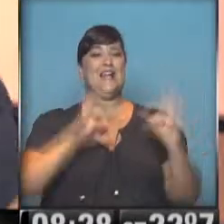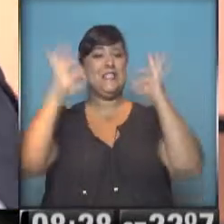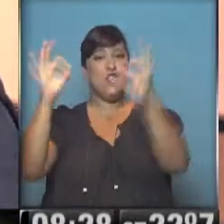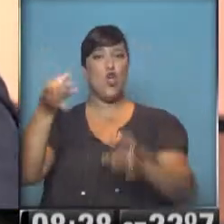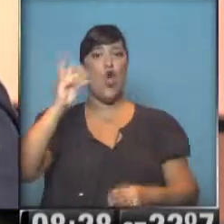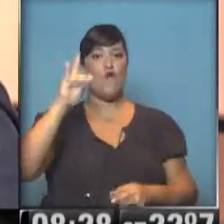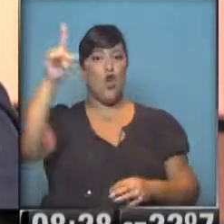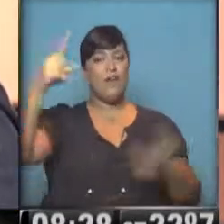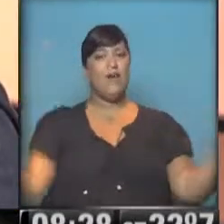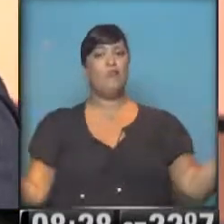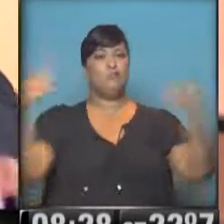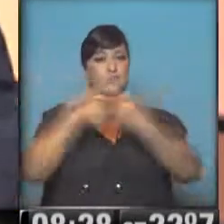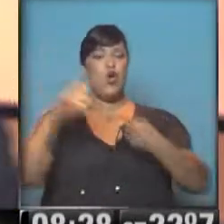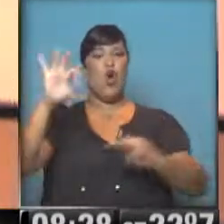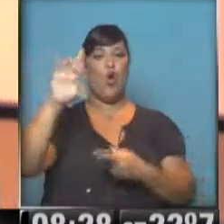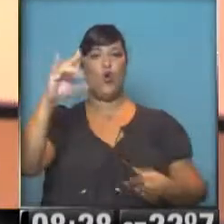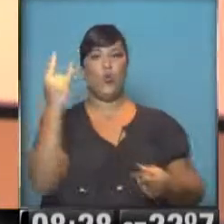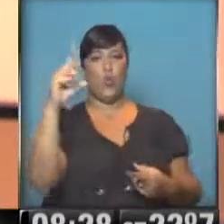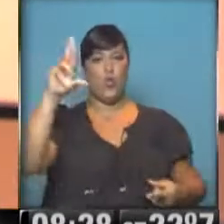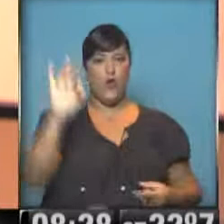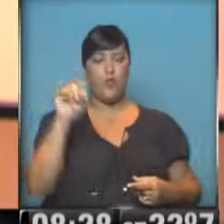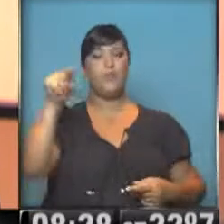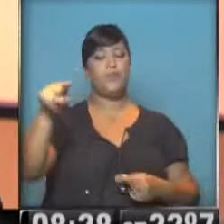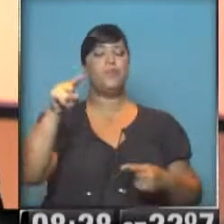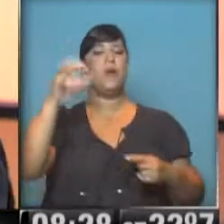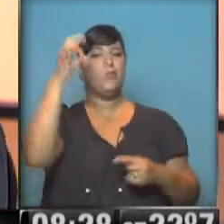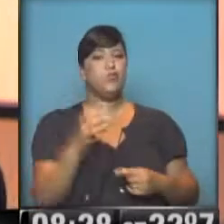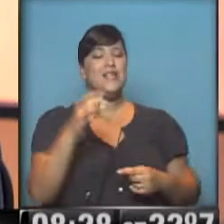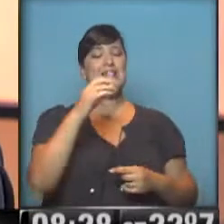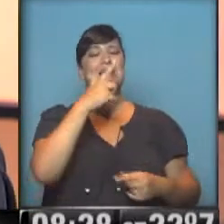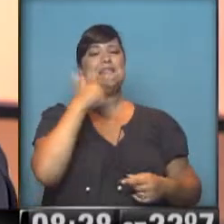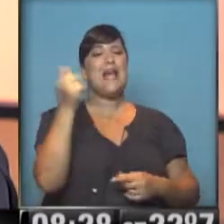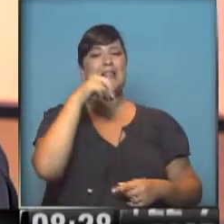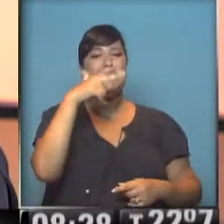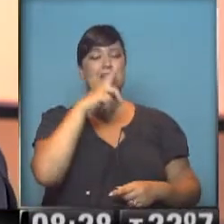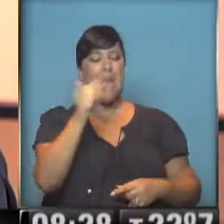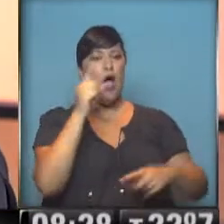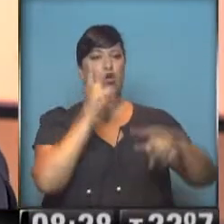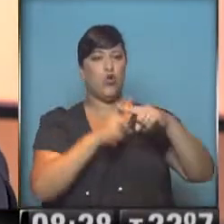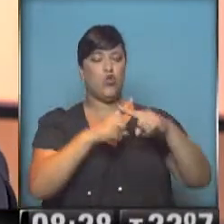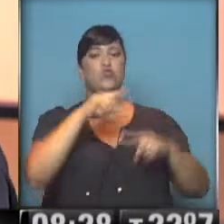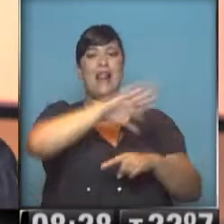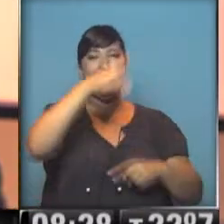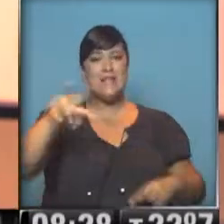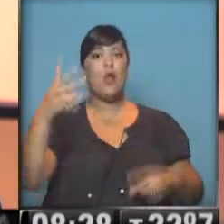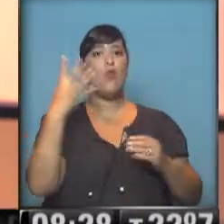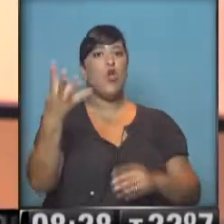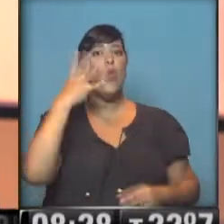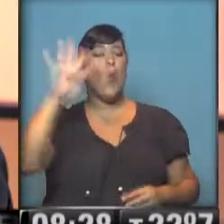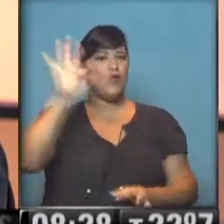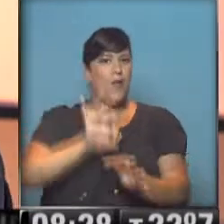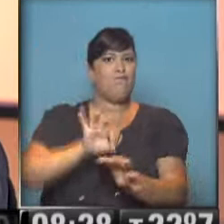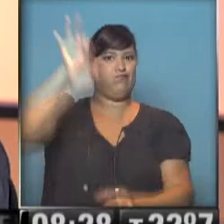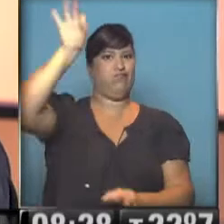enfrentar a San José de Oruro. Si bien está en Santa Cruz de la Sierra, porque San José está casi 4.000 metros sobre el nivel del